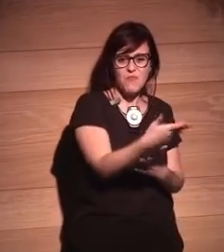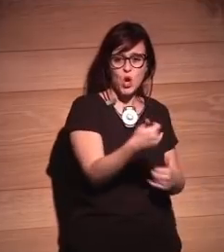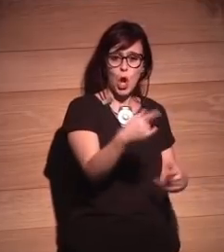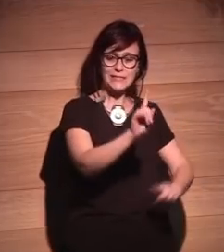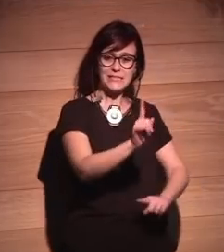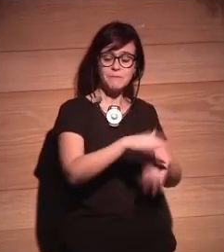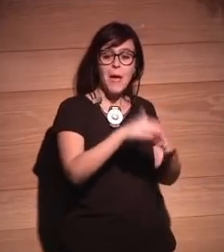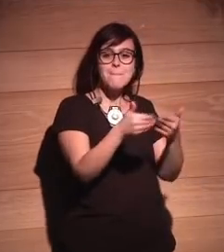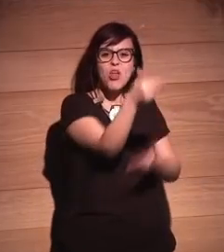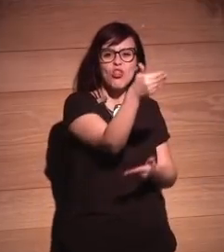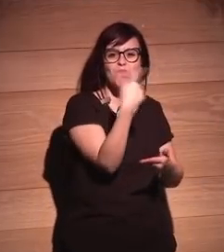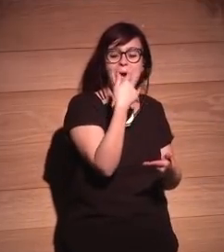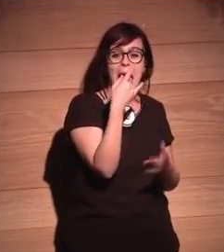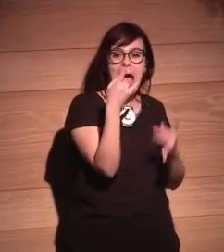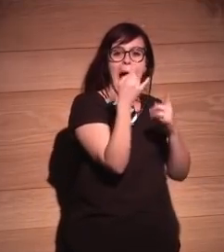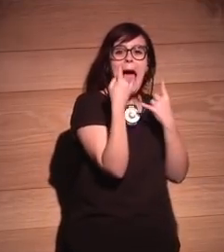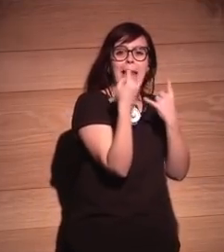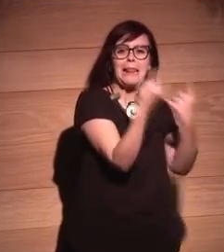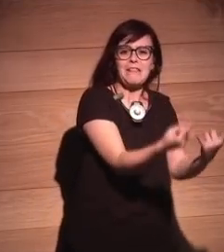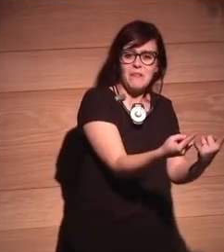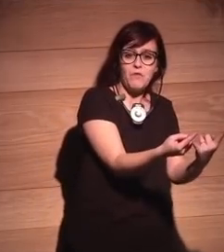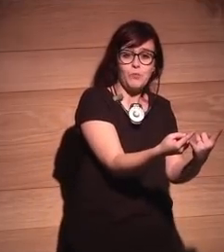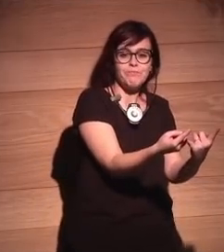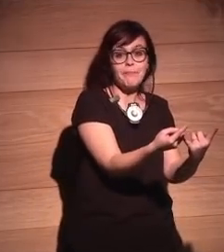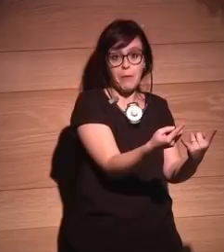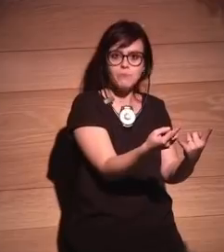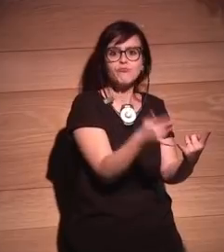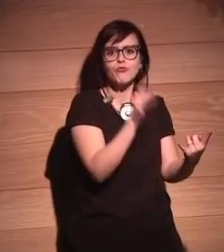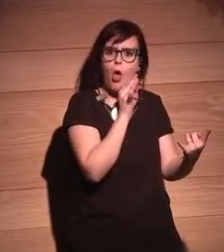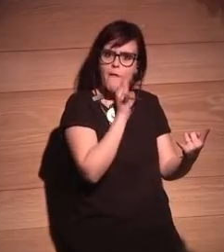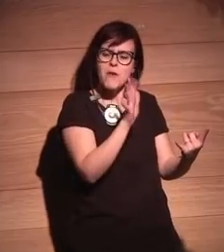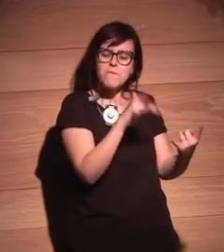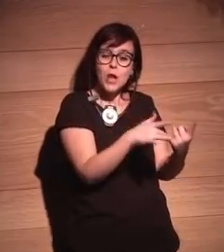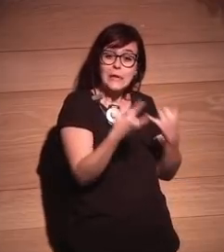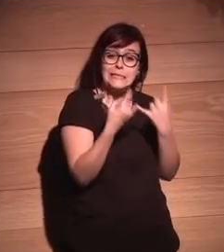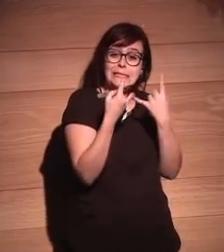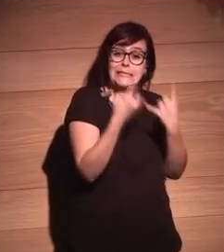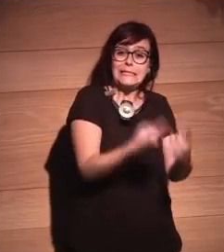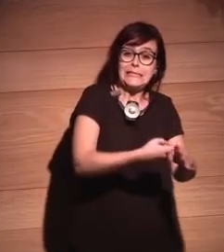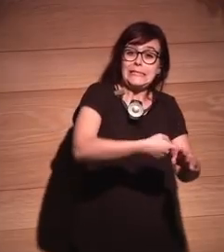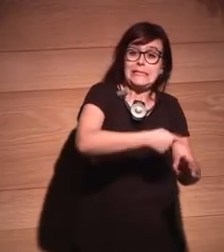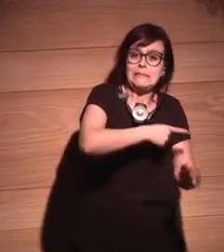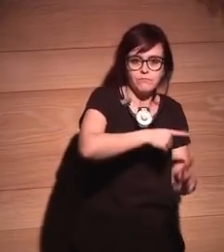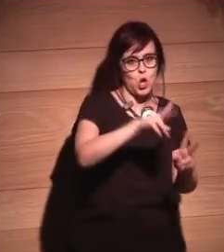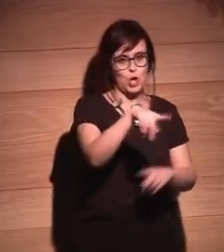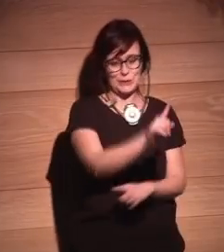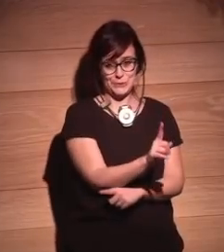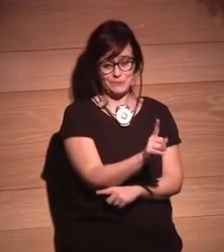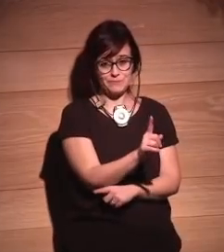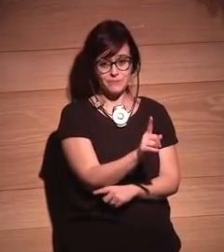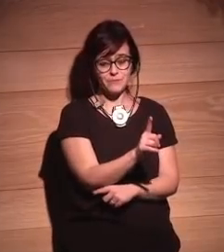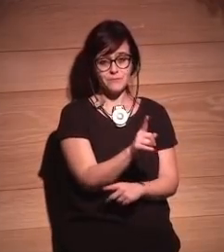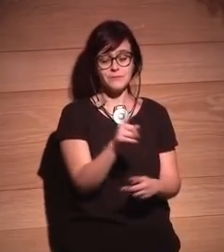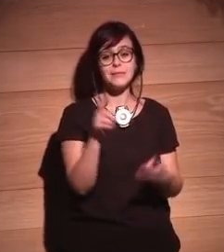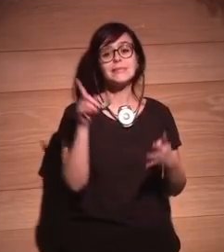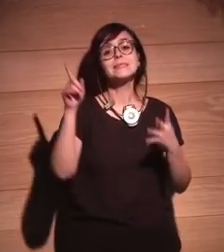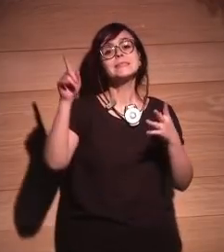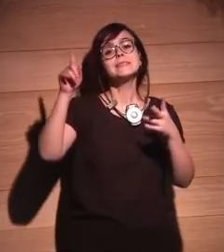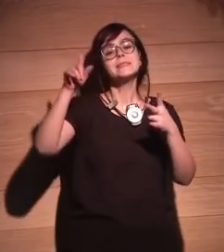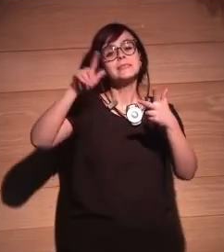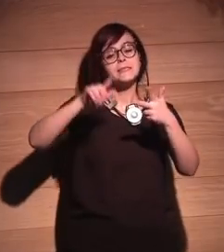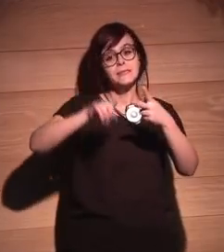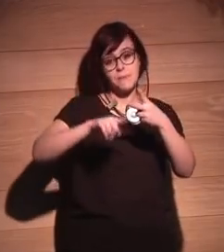un sitio tan atractivo. No digo que no lo sea del todo, pero no es tan atractivo. No es tanto. Faltan también los